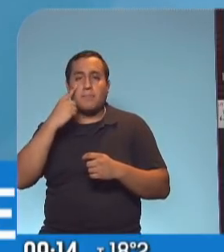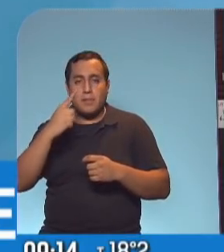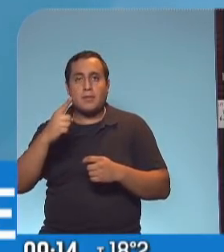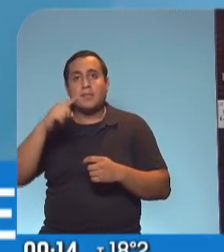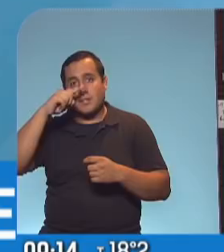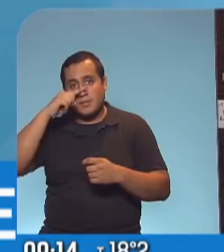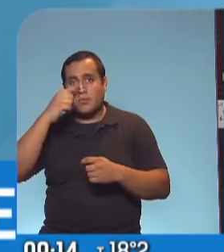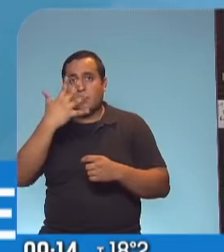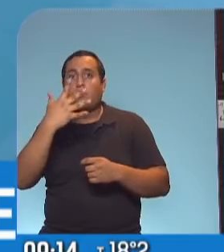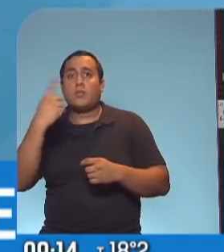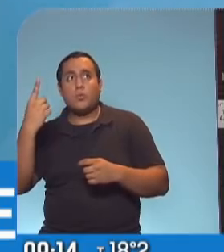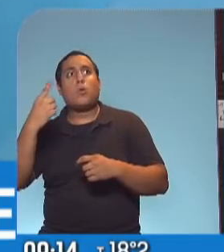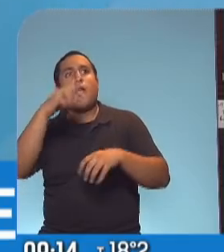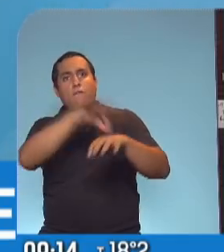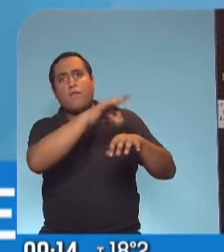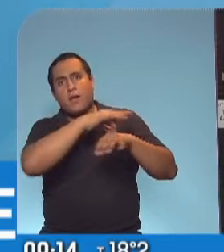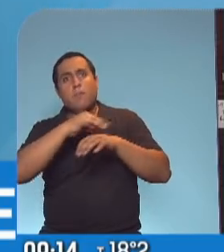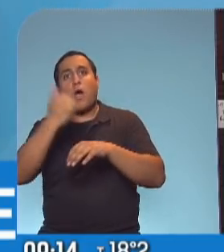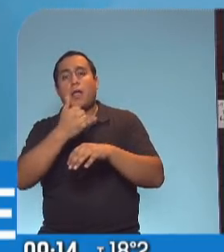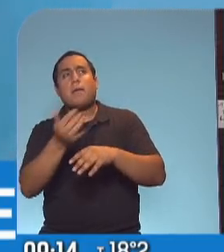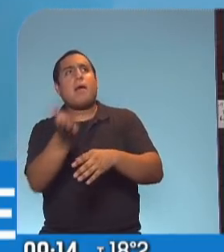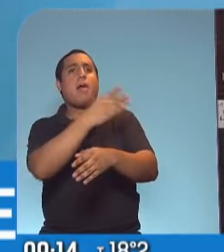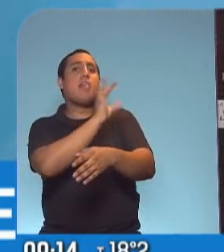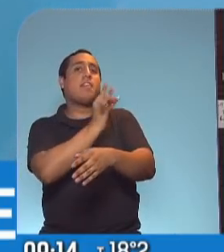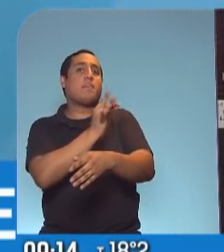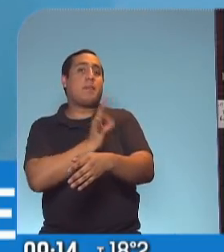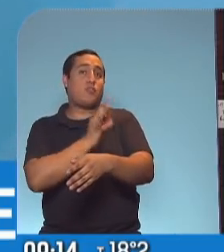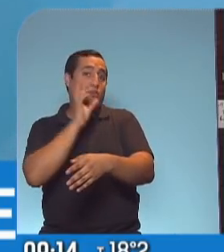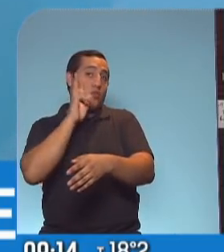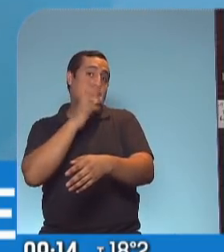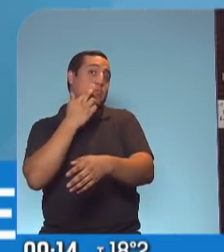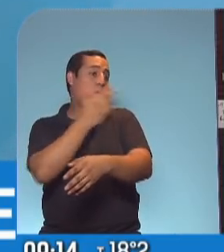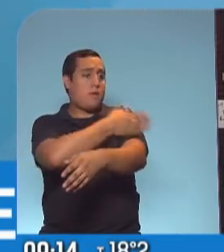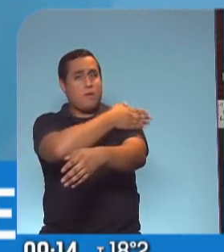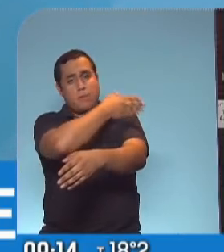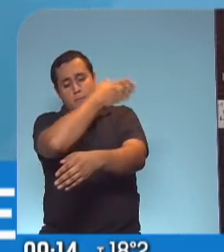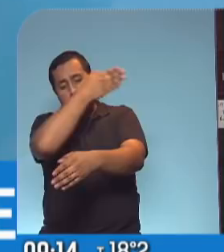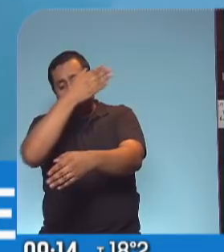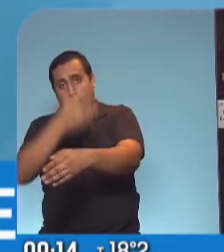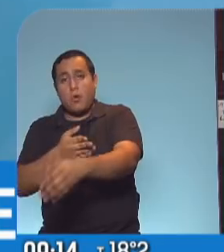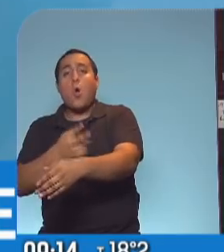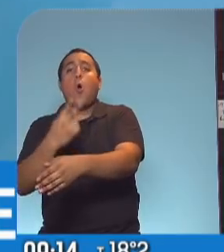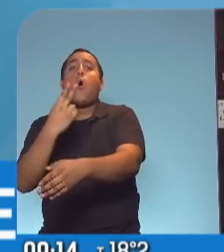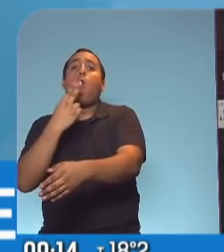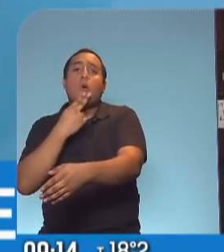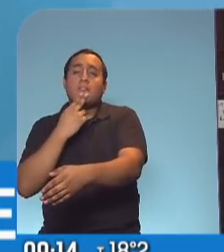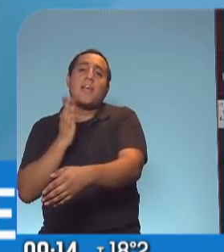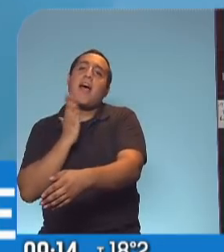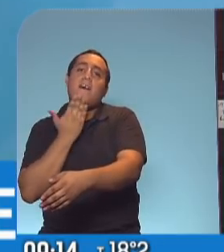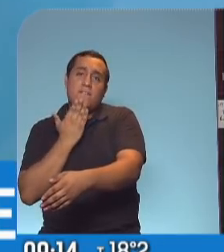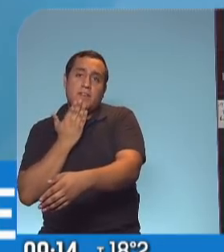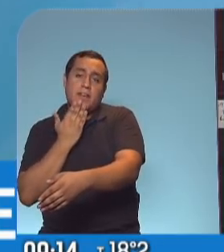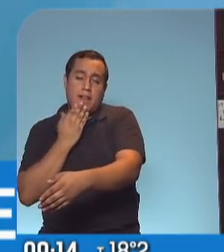213.751 casos notificados. Esto es desde diciembre del 2019 a el 11 del 4 de abril